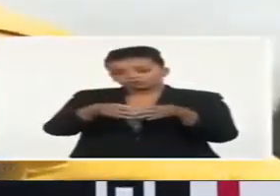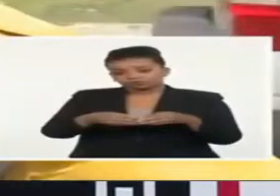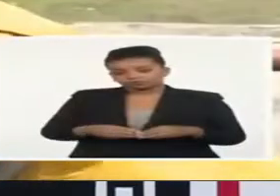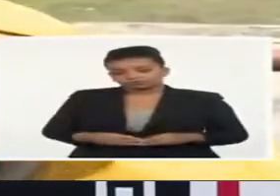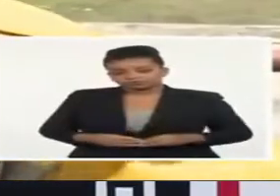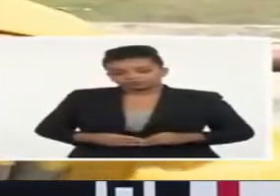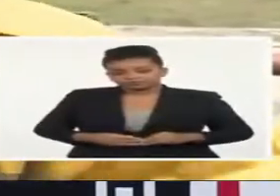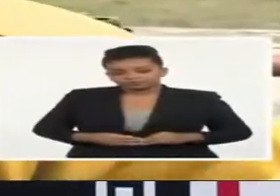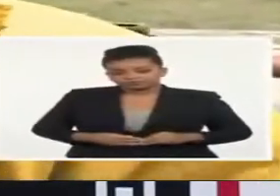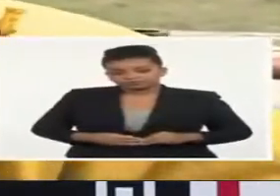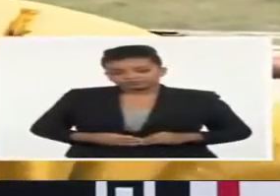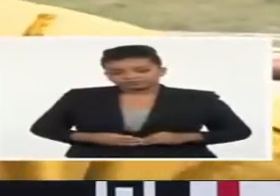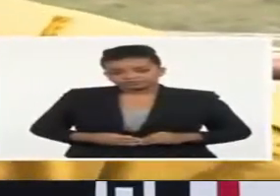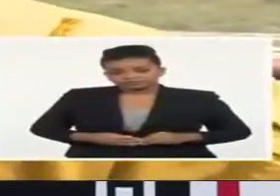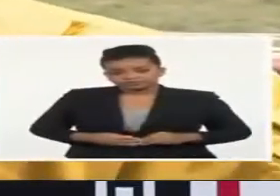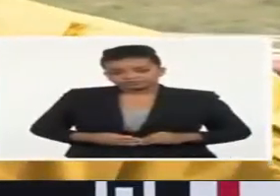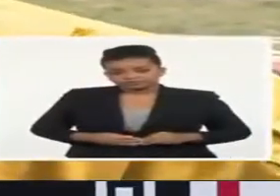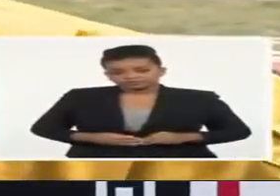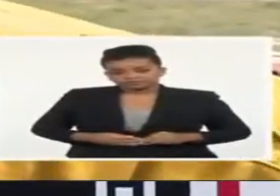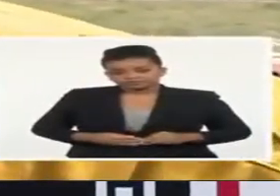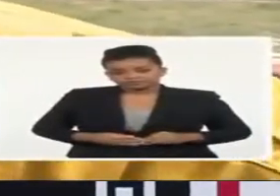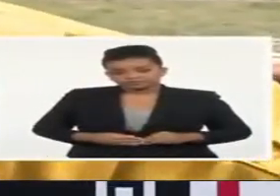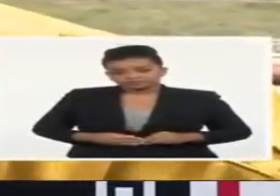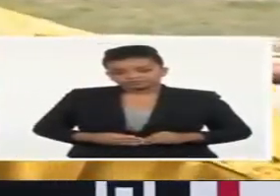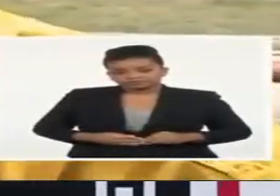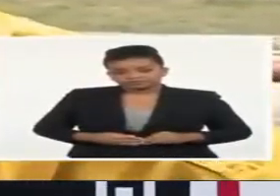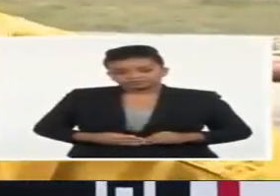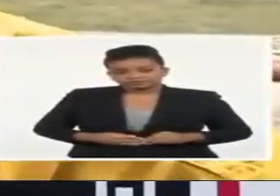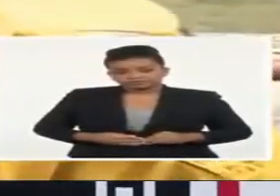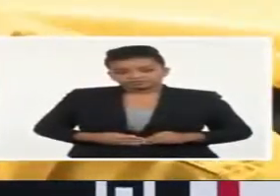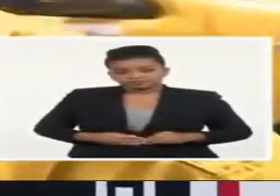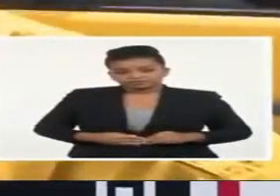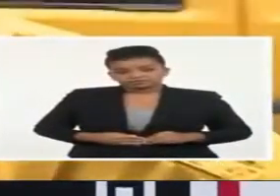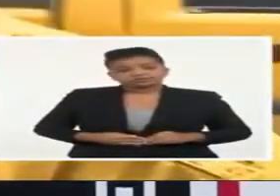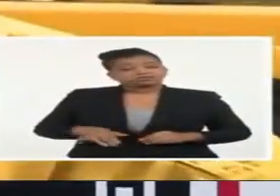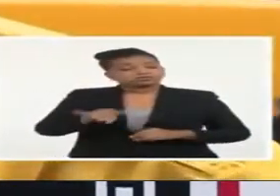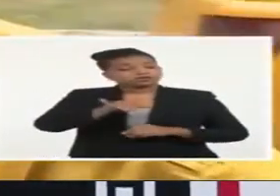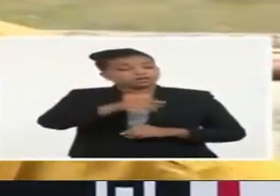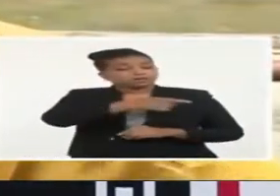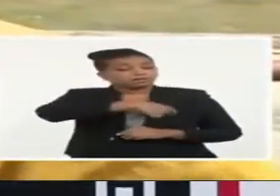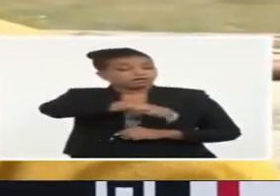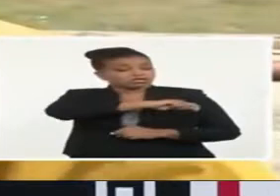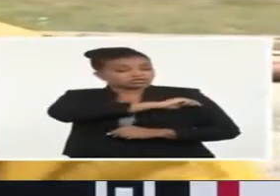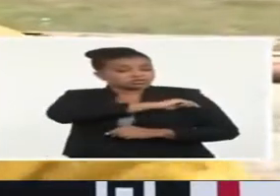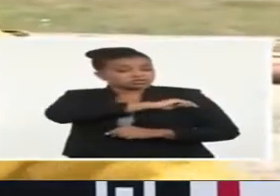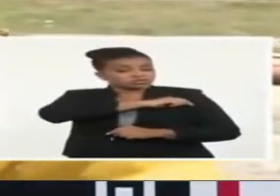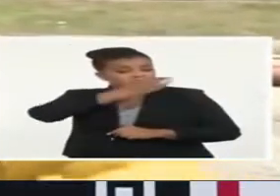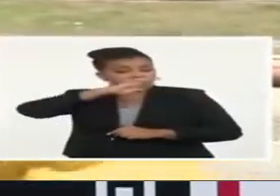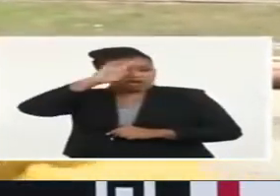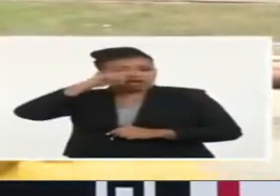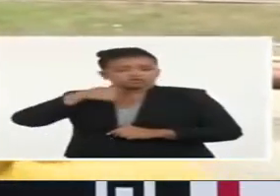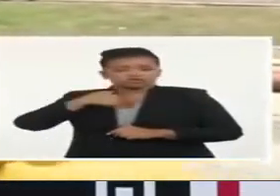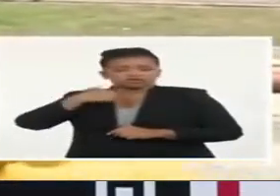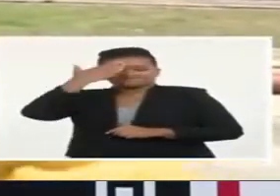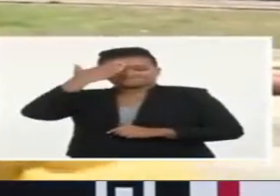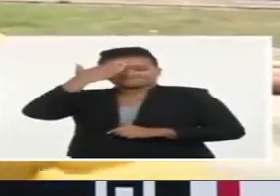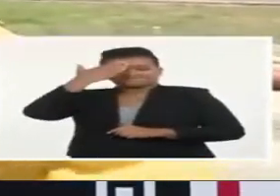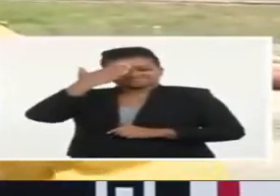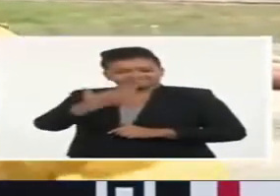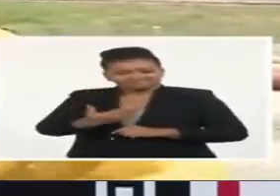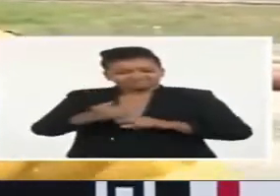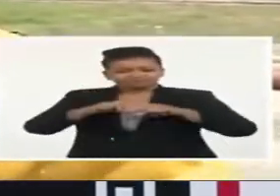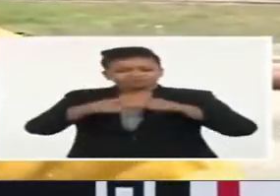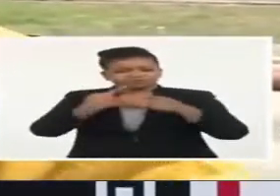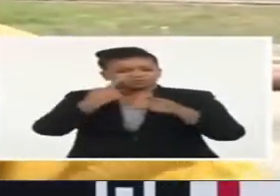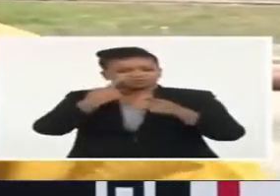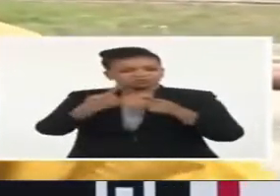No tenía la espuma. Han salido, ya están saliendo en la investigación muchas cosas. Y yo